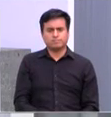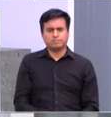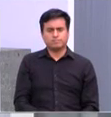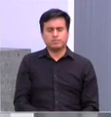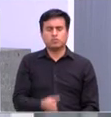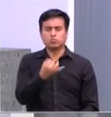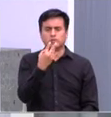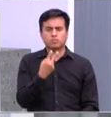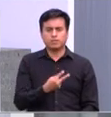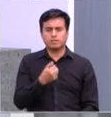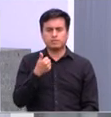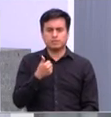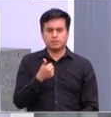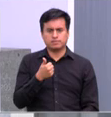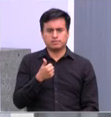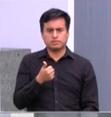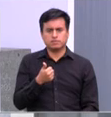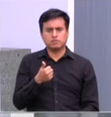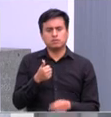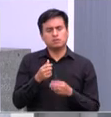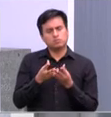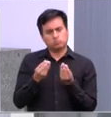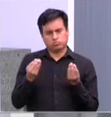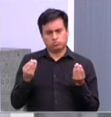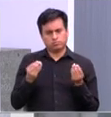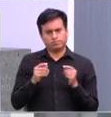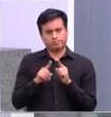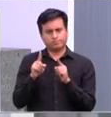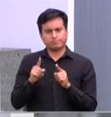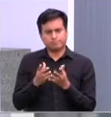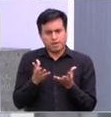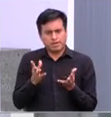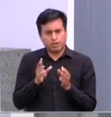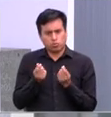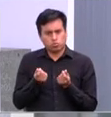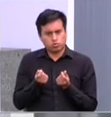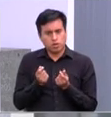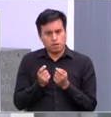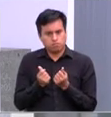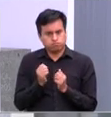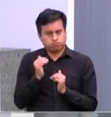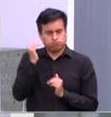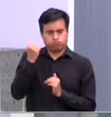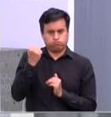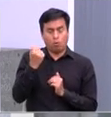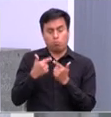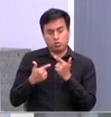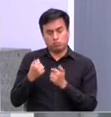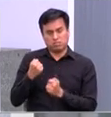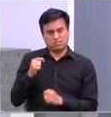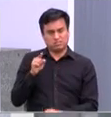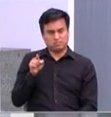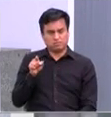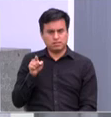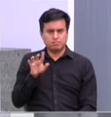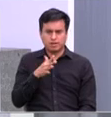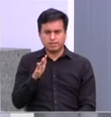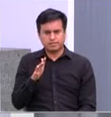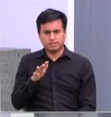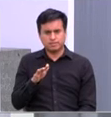Y el número 26, muchos de aquellos que tienen más recursos y poder económico o político